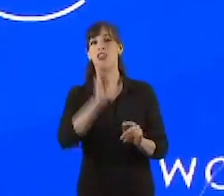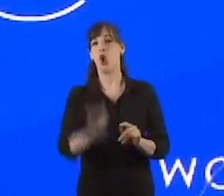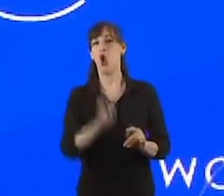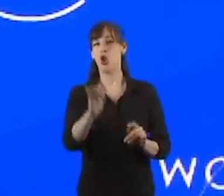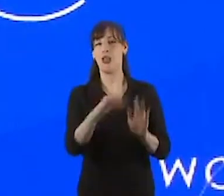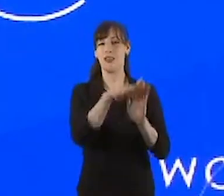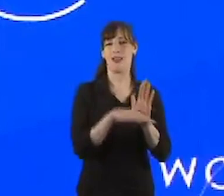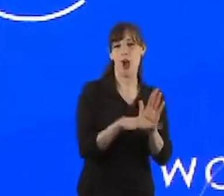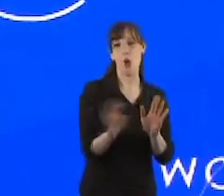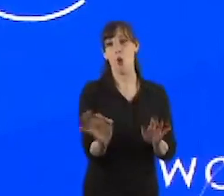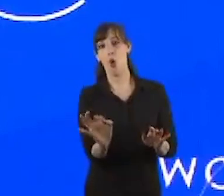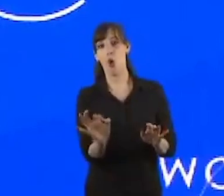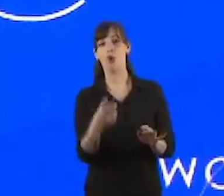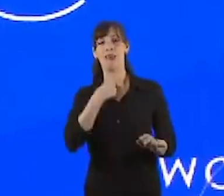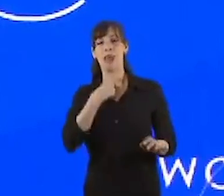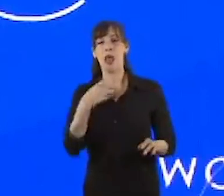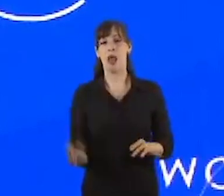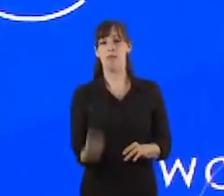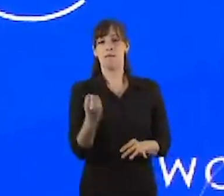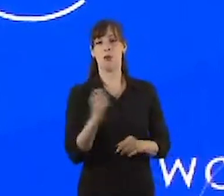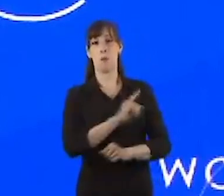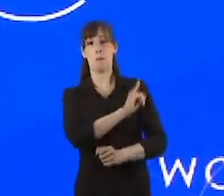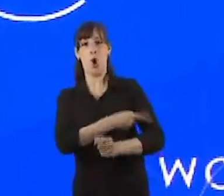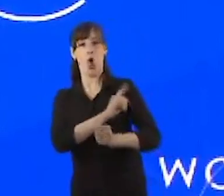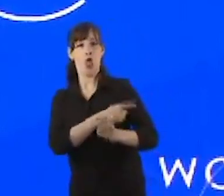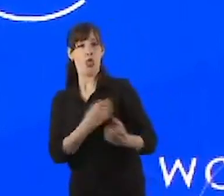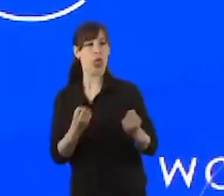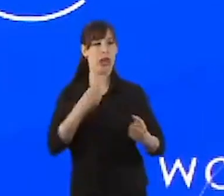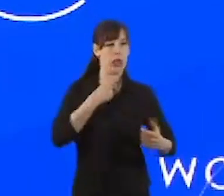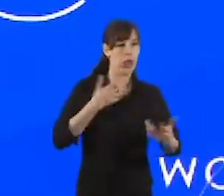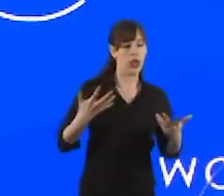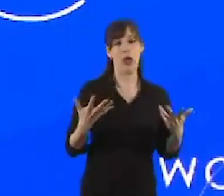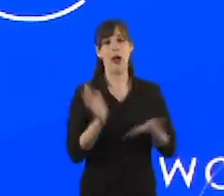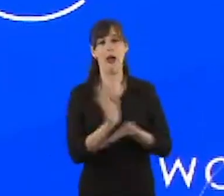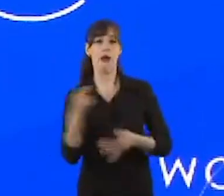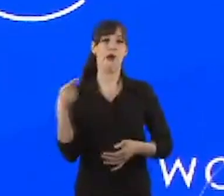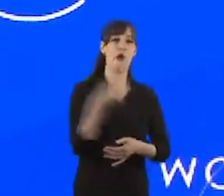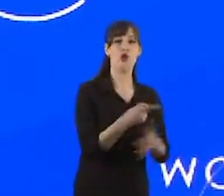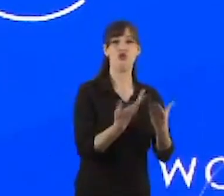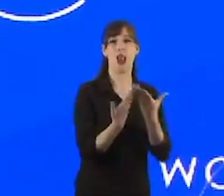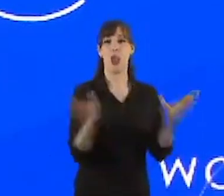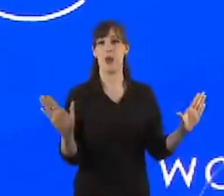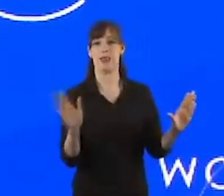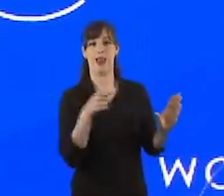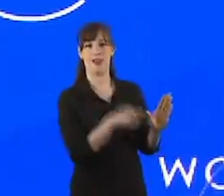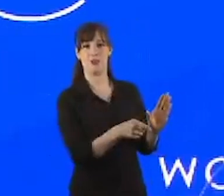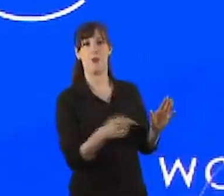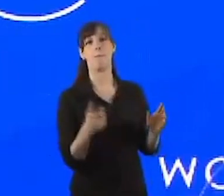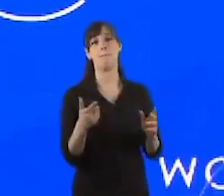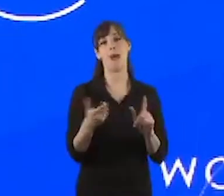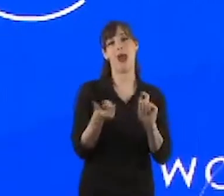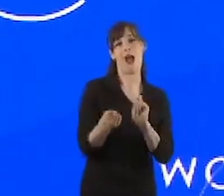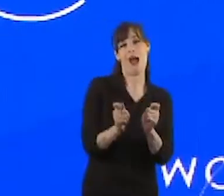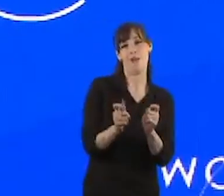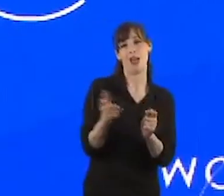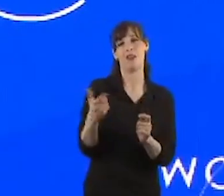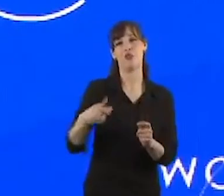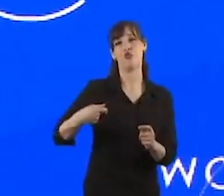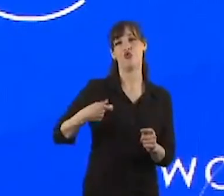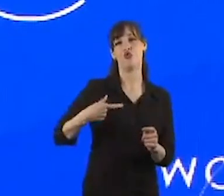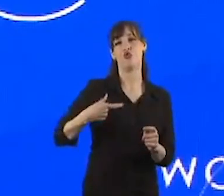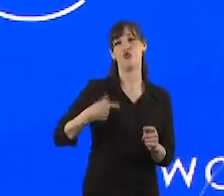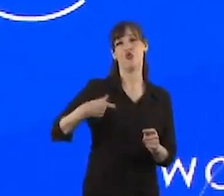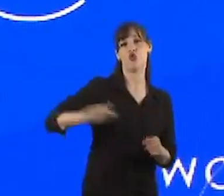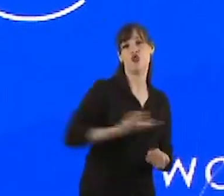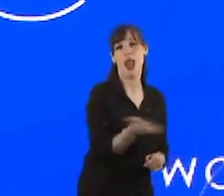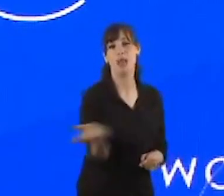por ambición de poder, están socavando los fundamentos del libertarismo, abriéndole las puertas al socialismo y condenándonos potencialmente a